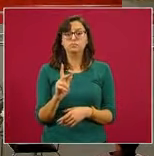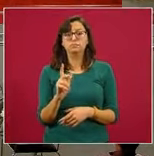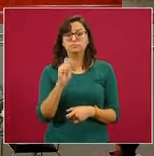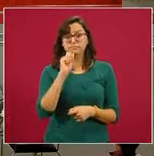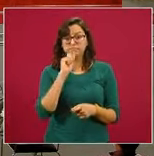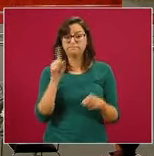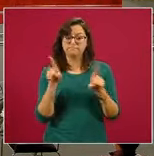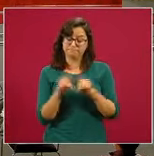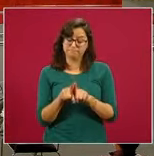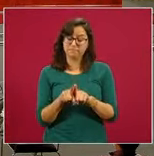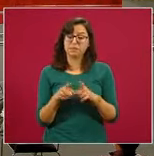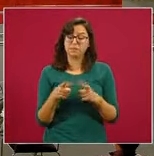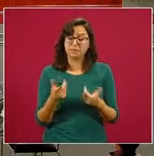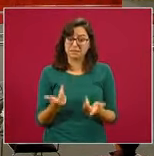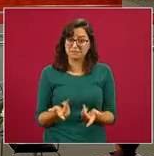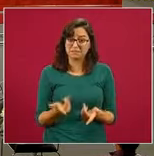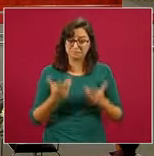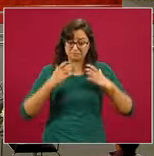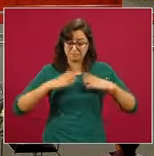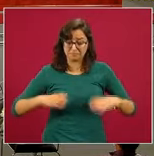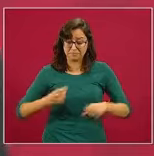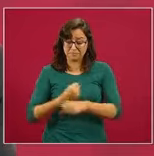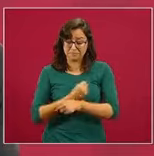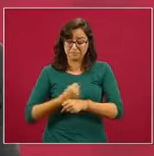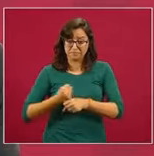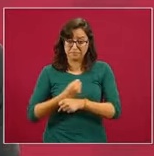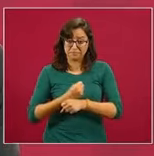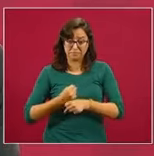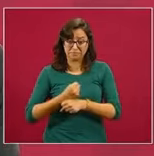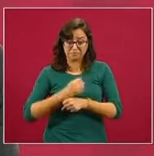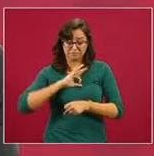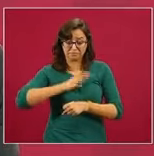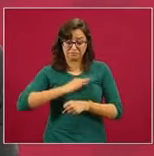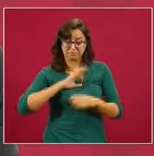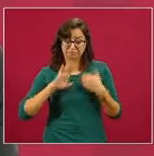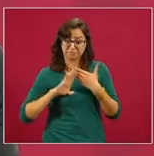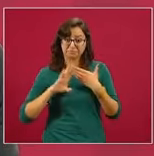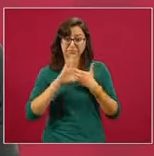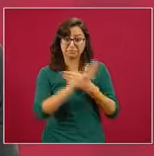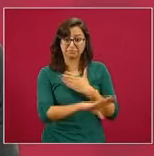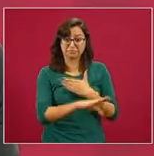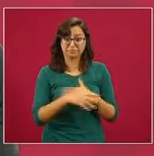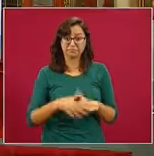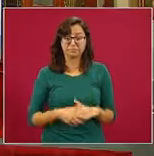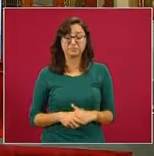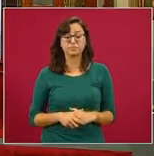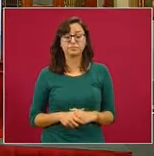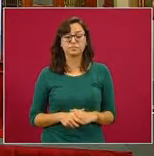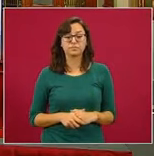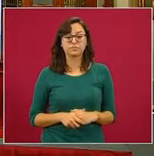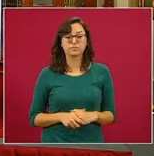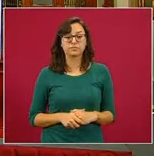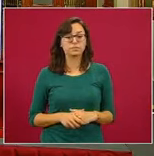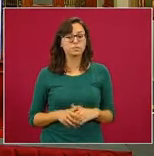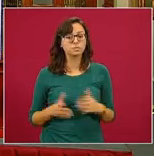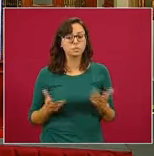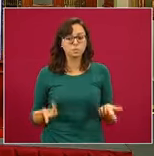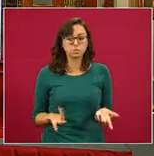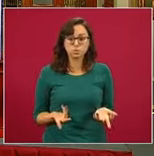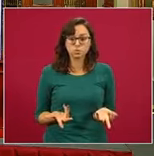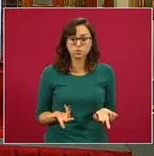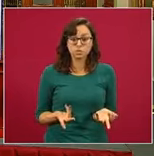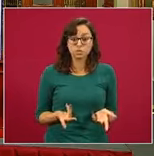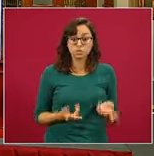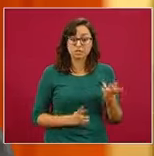de potencializar la respuesta inmune dirigida a neutralizar el virus. No conozco cuál es el estado que guarda